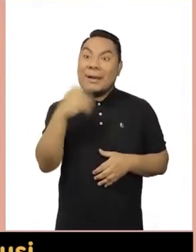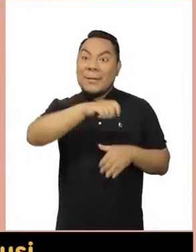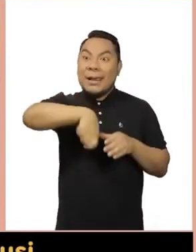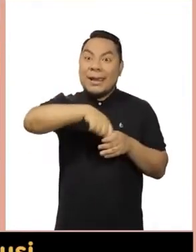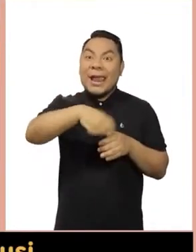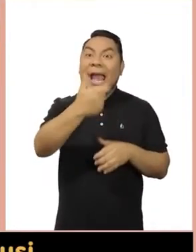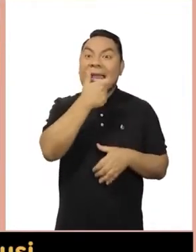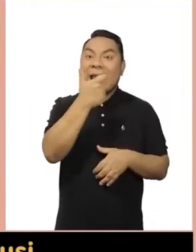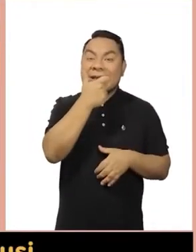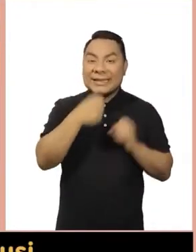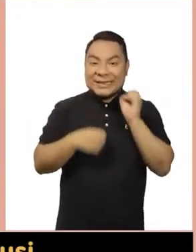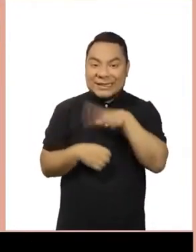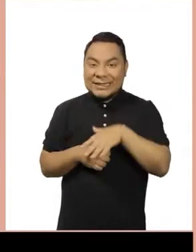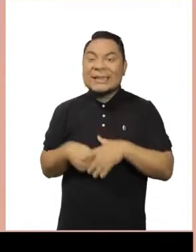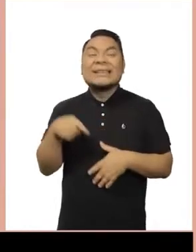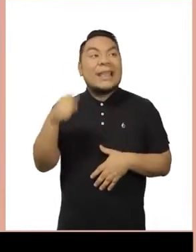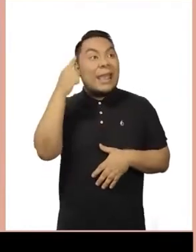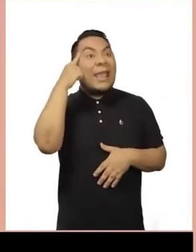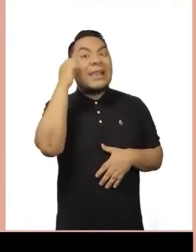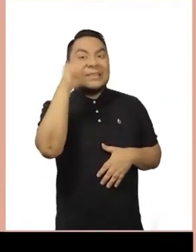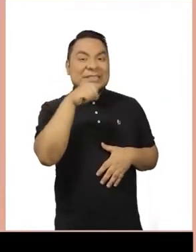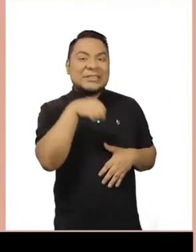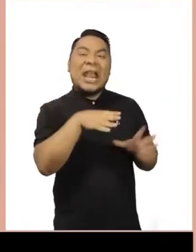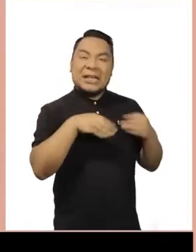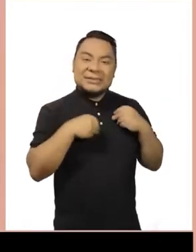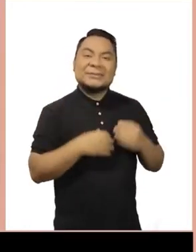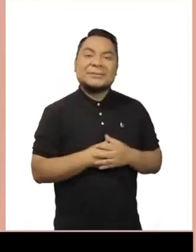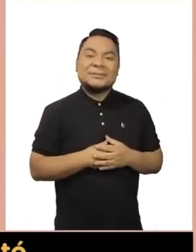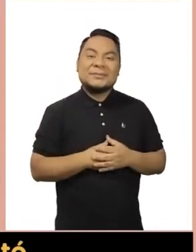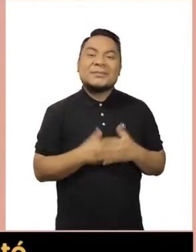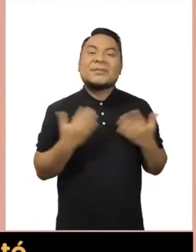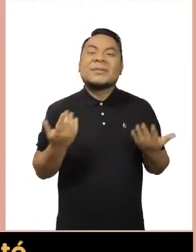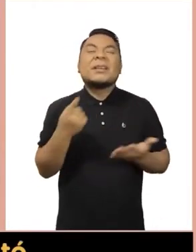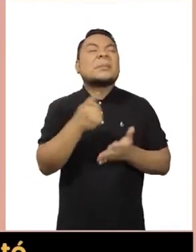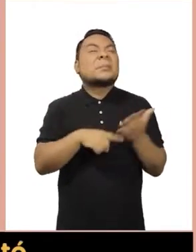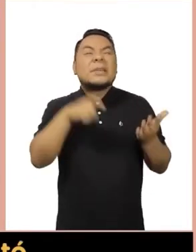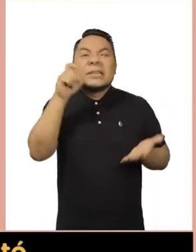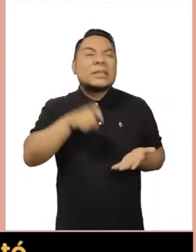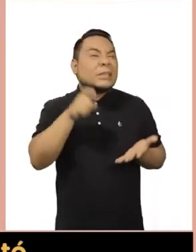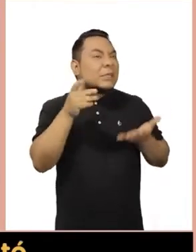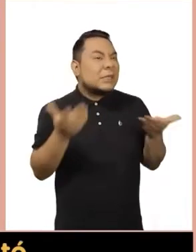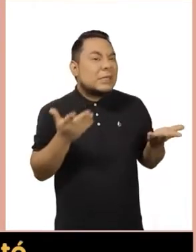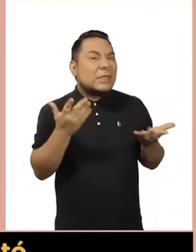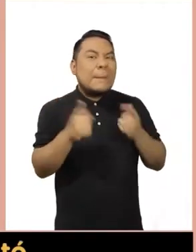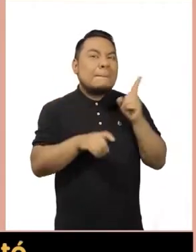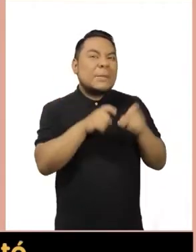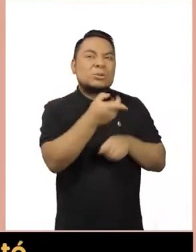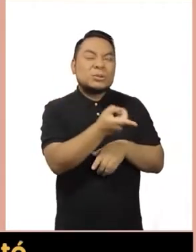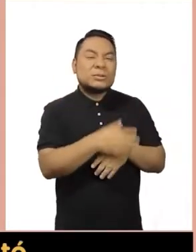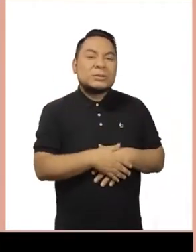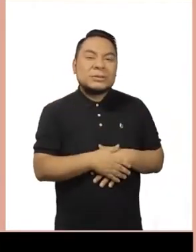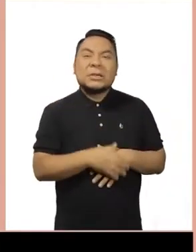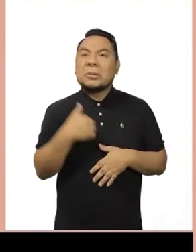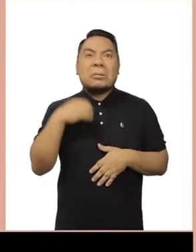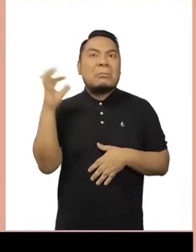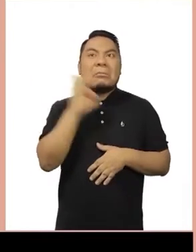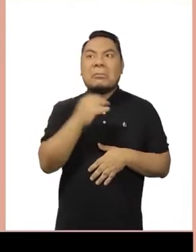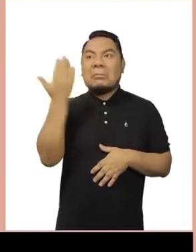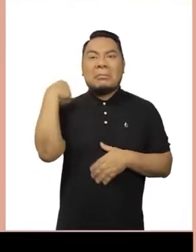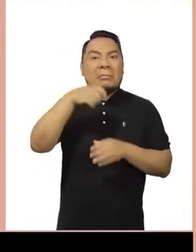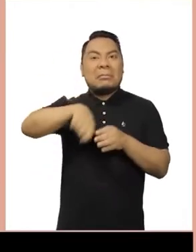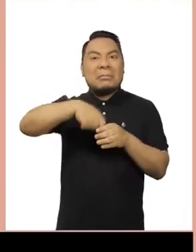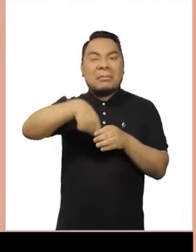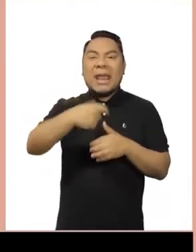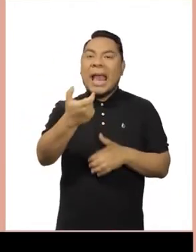¡Preparemos galletas!, le dijo a Cusi, quien encantada aceptó. ¿Pero qué necesitamos?, preguntó. Nunca